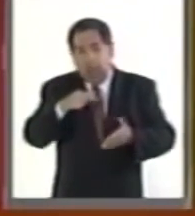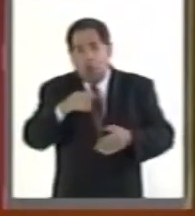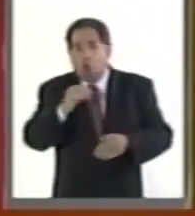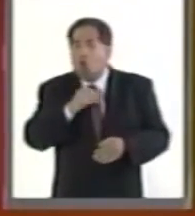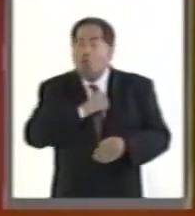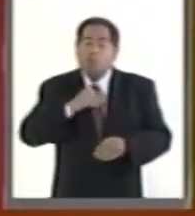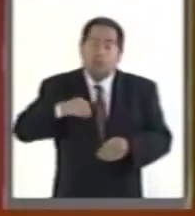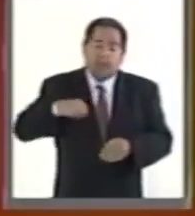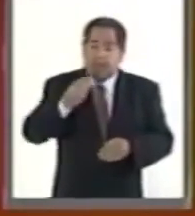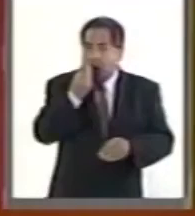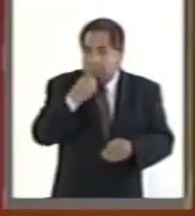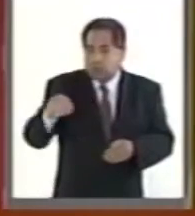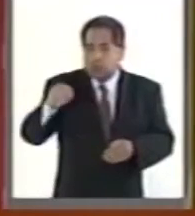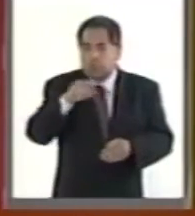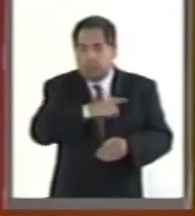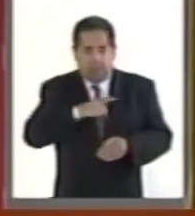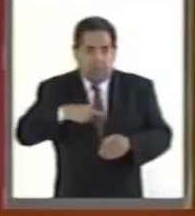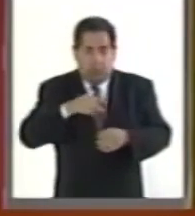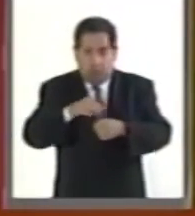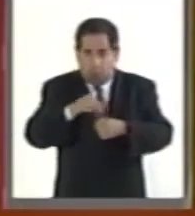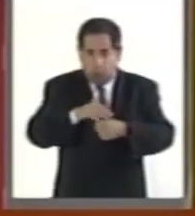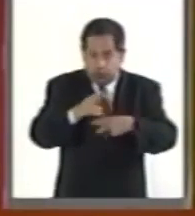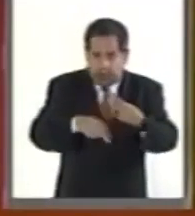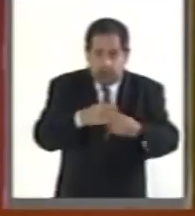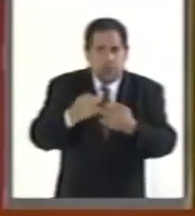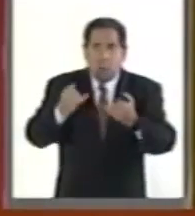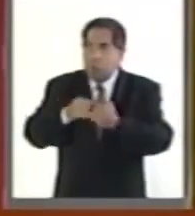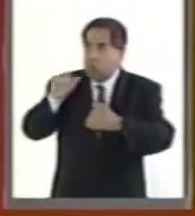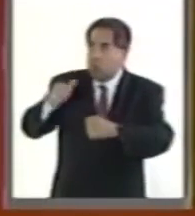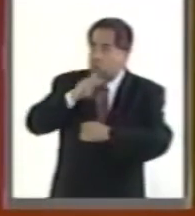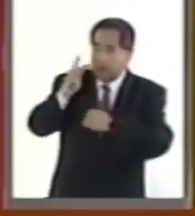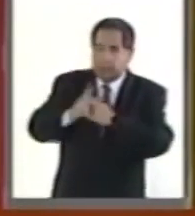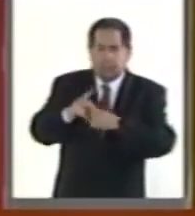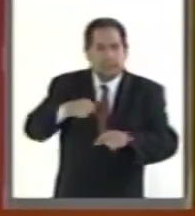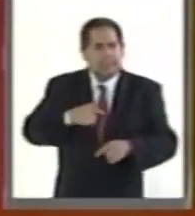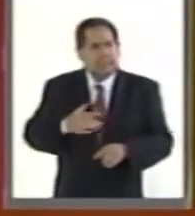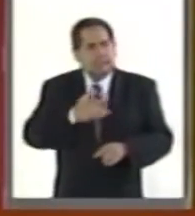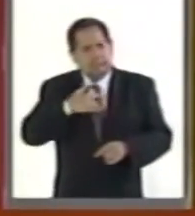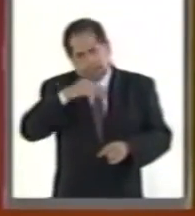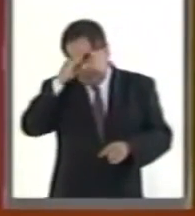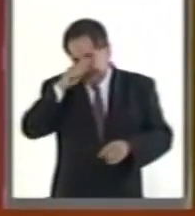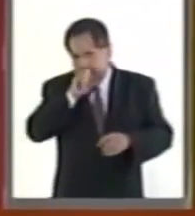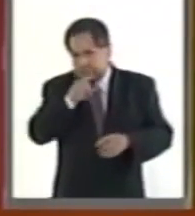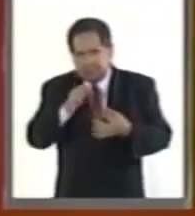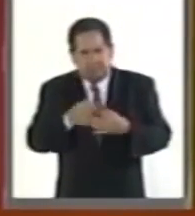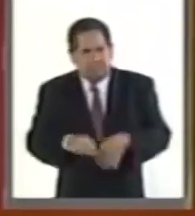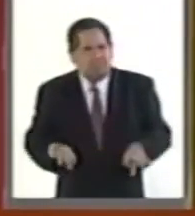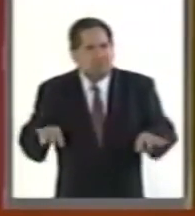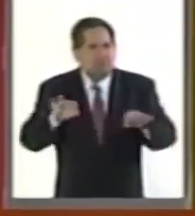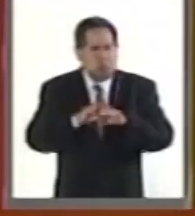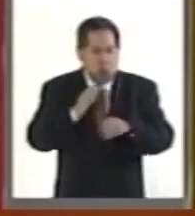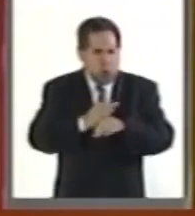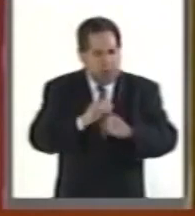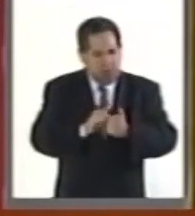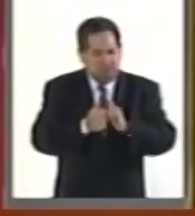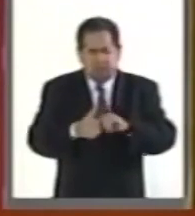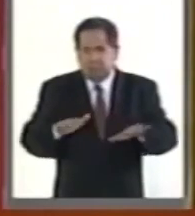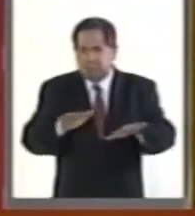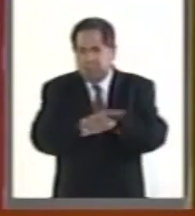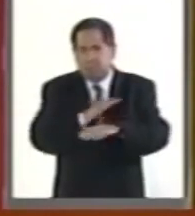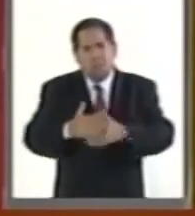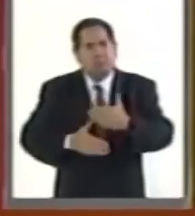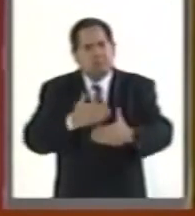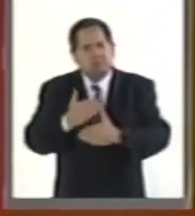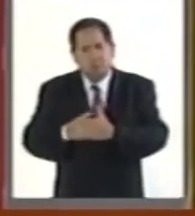obligadamente votar, como está también en otros países, nos parece también muy relevante en esta transición que